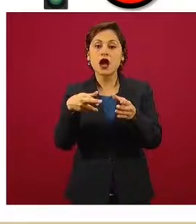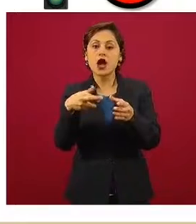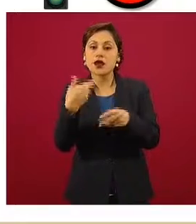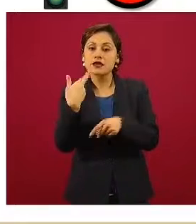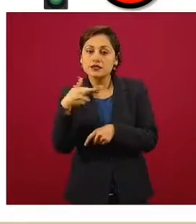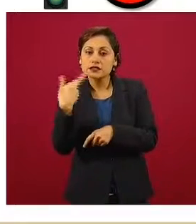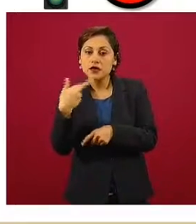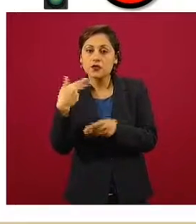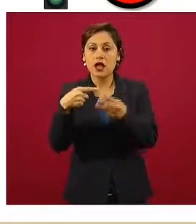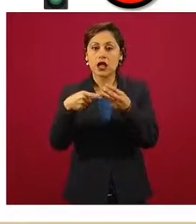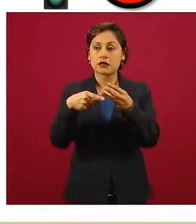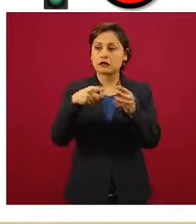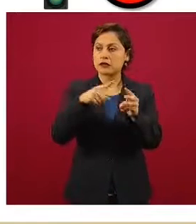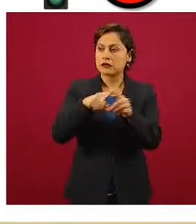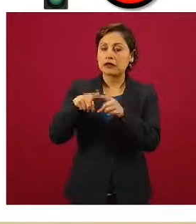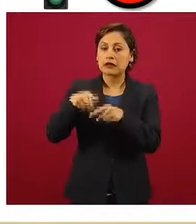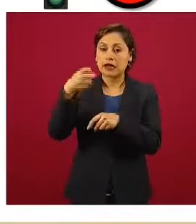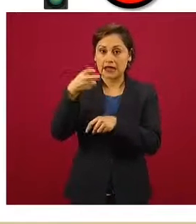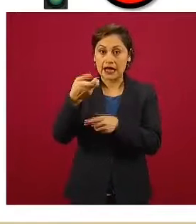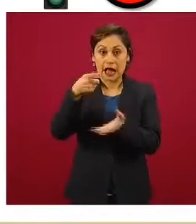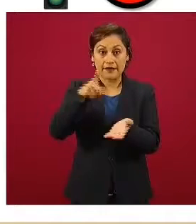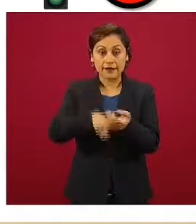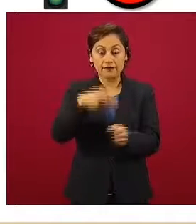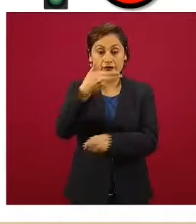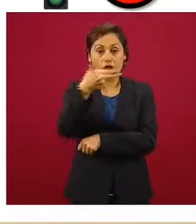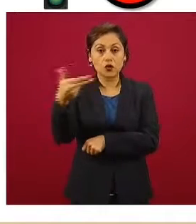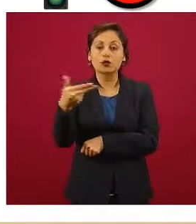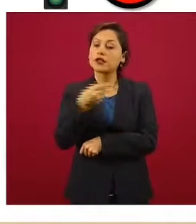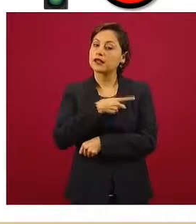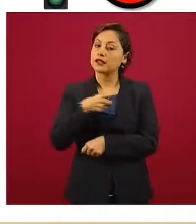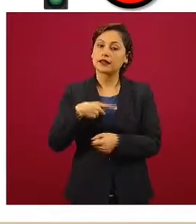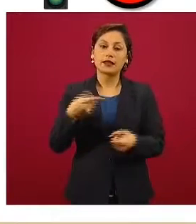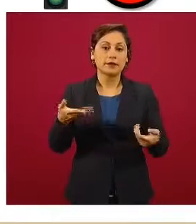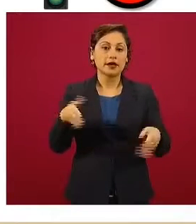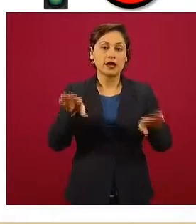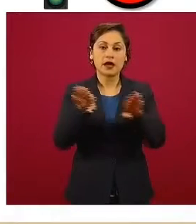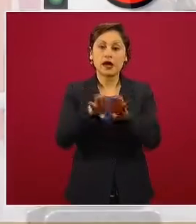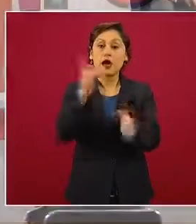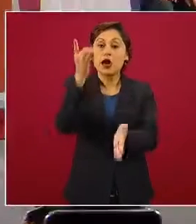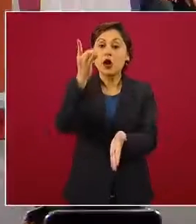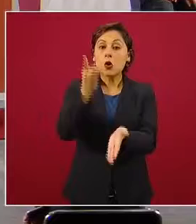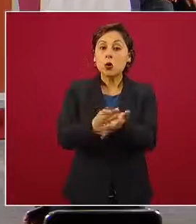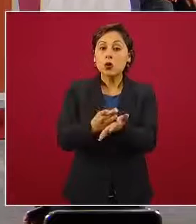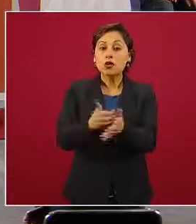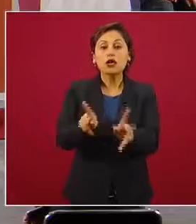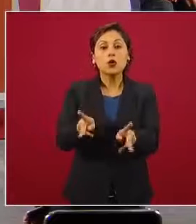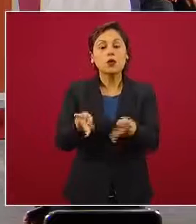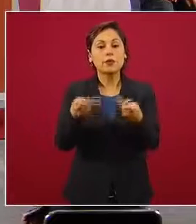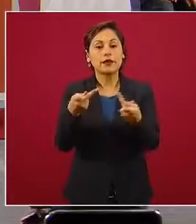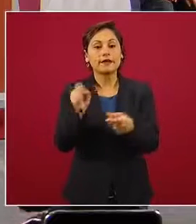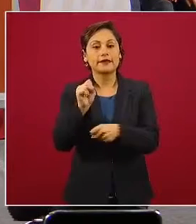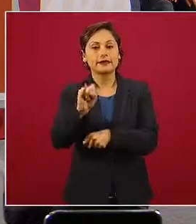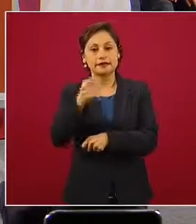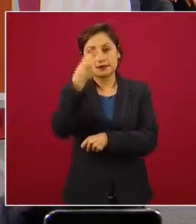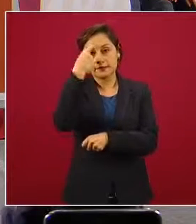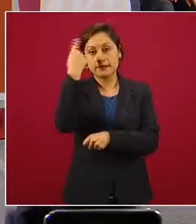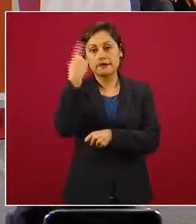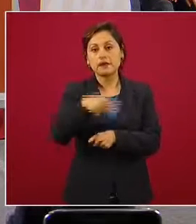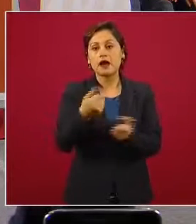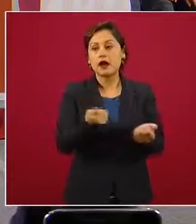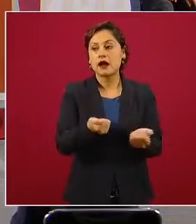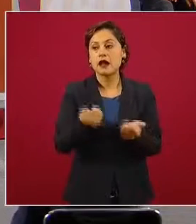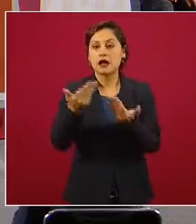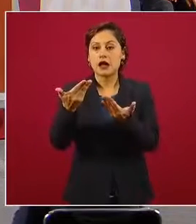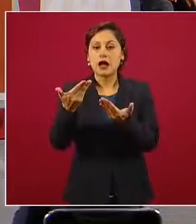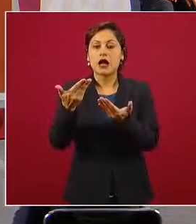tienen en los hoteles, están en este momento restringidos a la venta para llevar a casa o para la